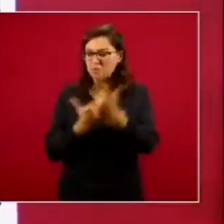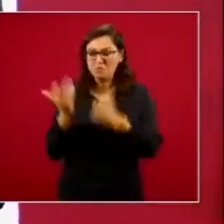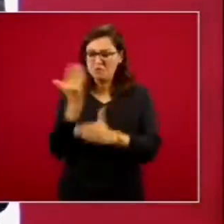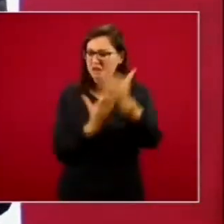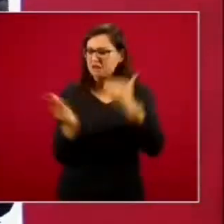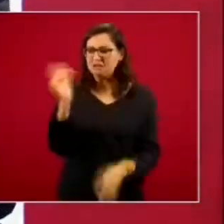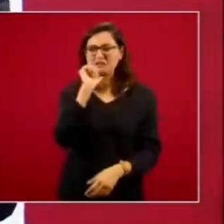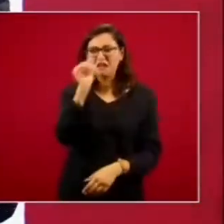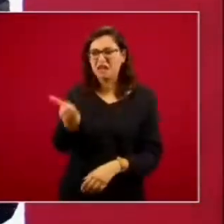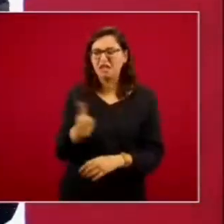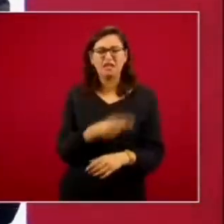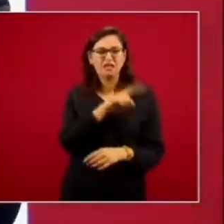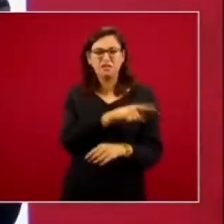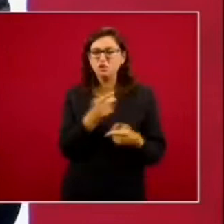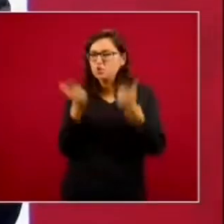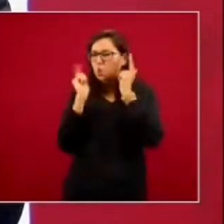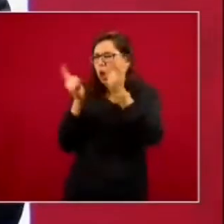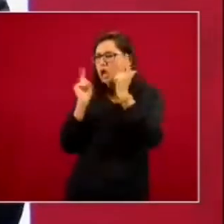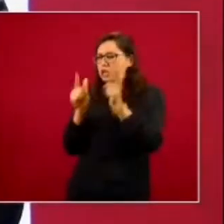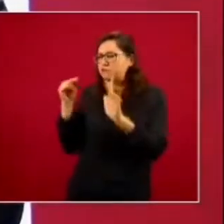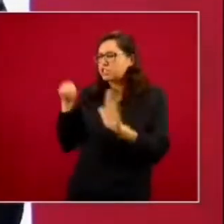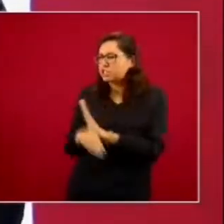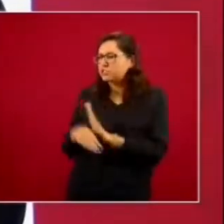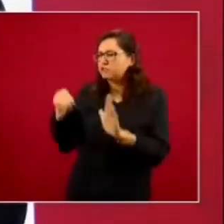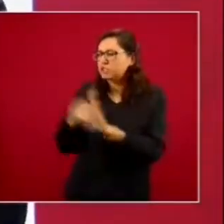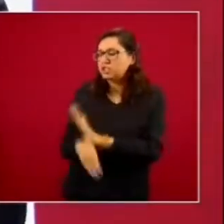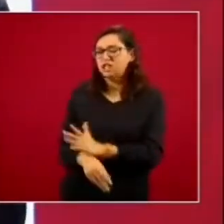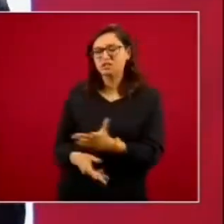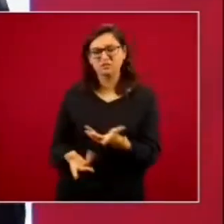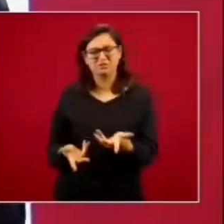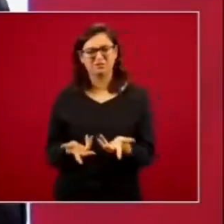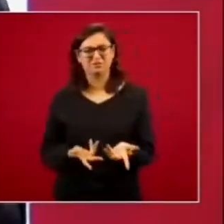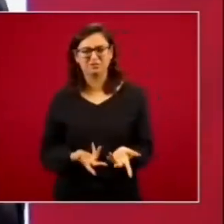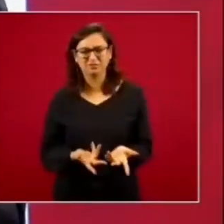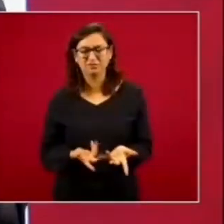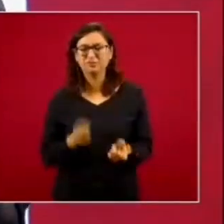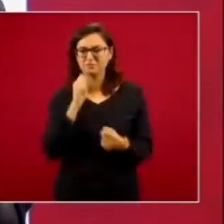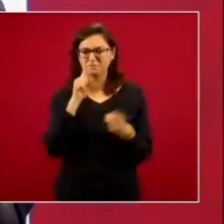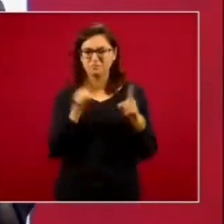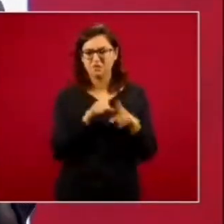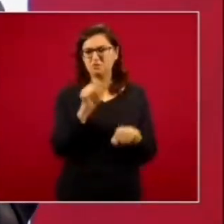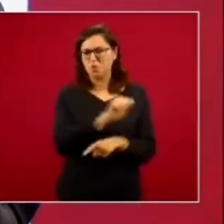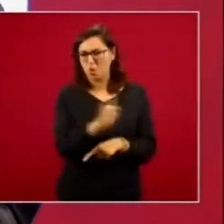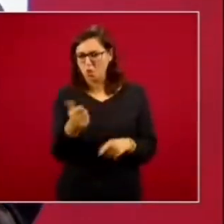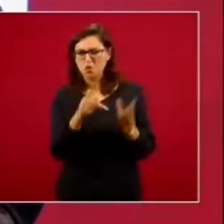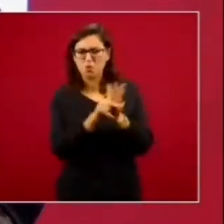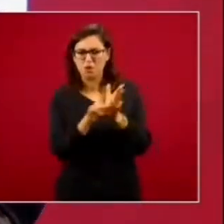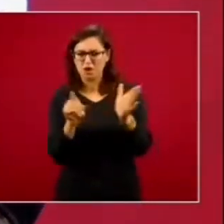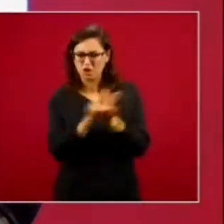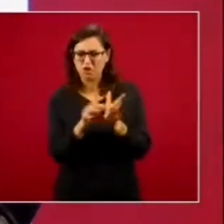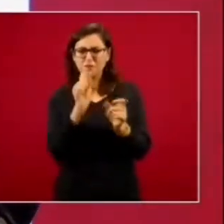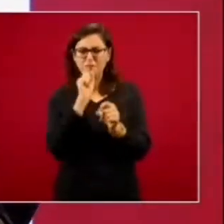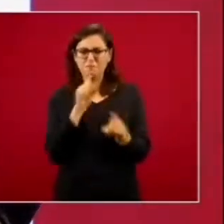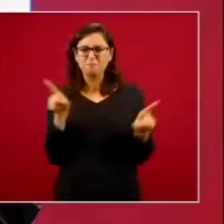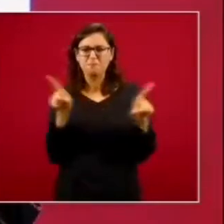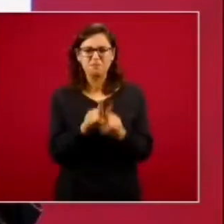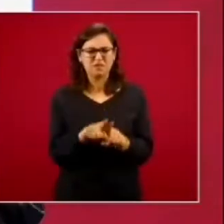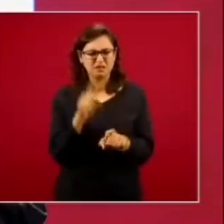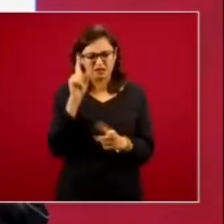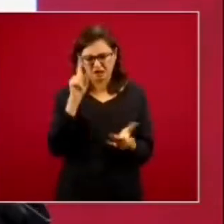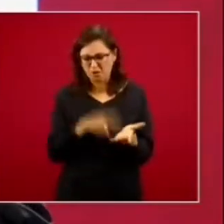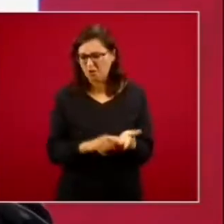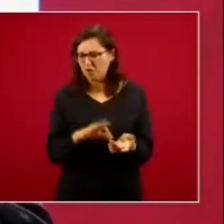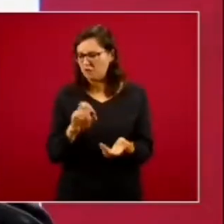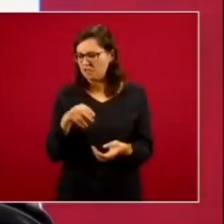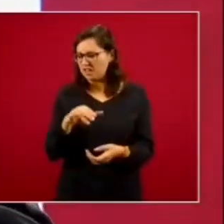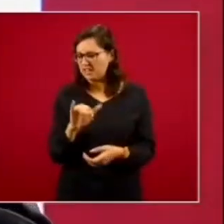económicamente. Ahí viene una nota también de otro periódico, igual, no sé si El Financiero o